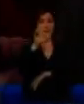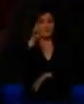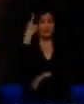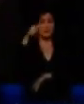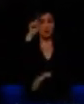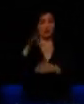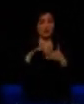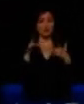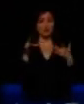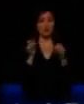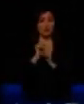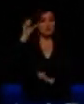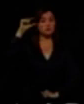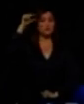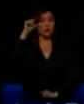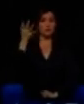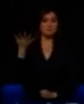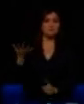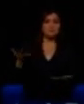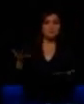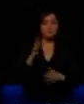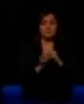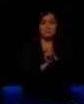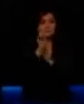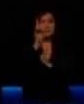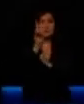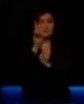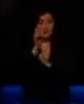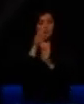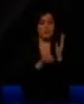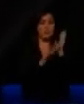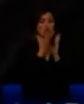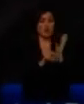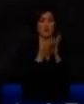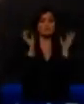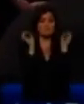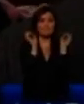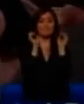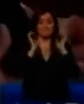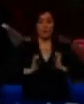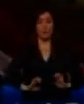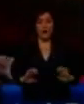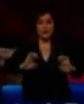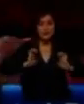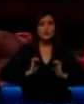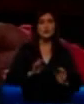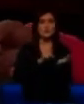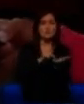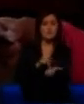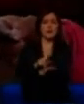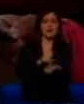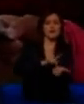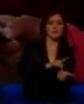$223 millones. El gobierno central prácticamente tiene casi 2 años sin tener recursos petroleros. Se está haciendo todos los esfuerzos necesarios para ponerse al día con todos los